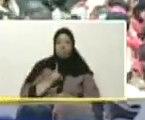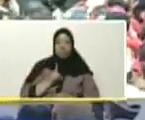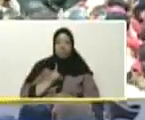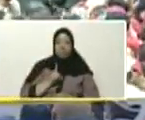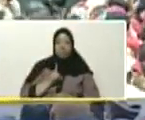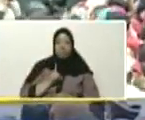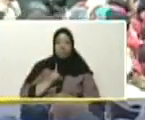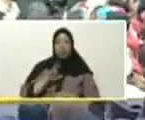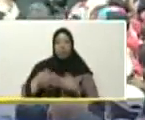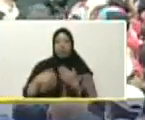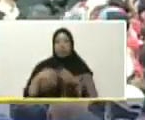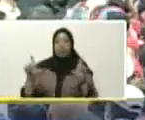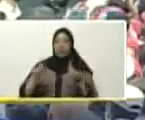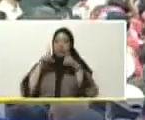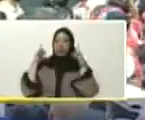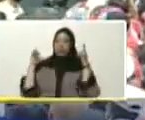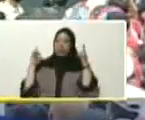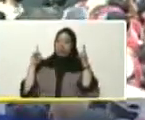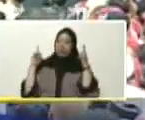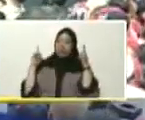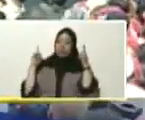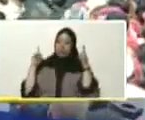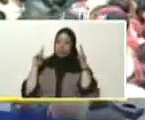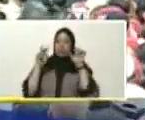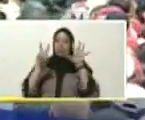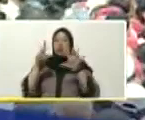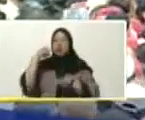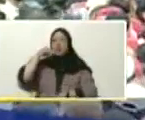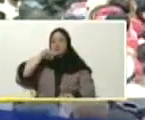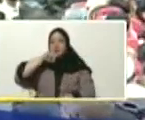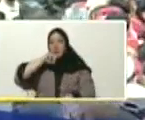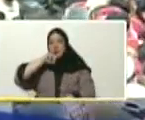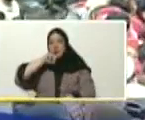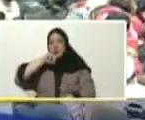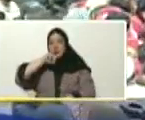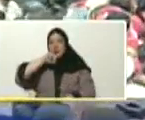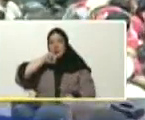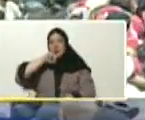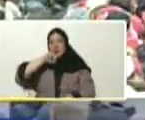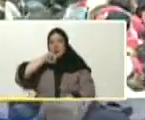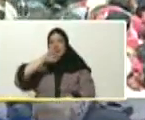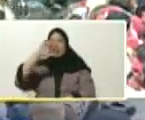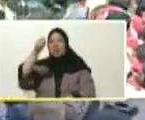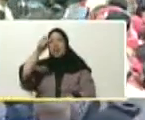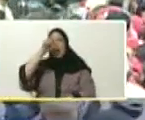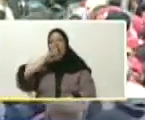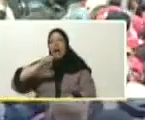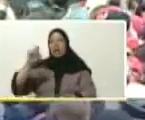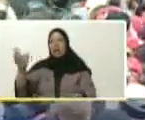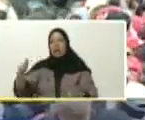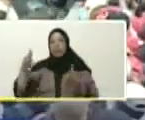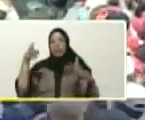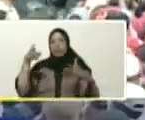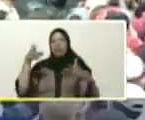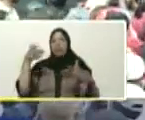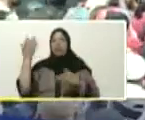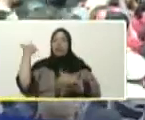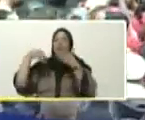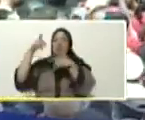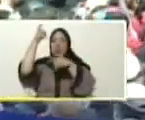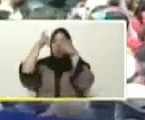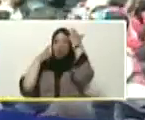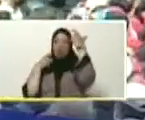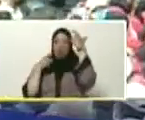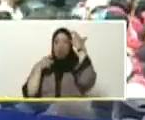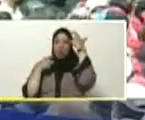desde La Guaira, 7 de octubre, a 10 años de la victoria de nuestro comandante